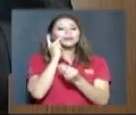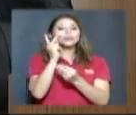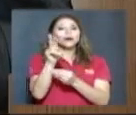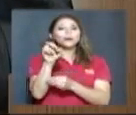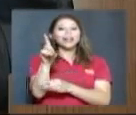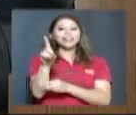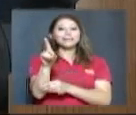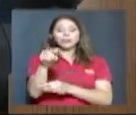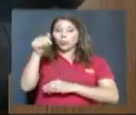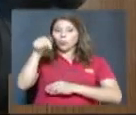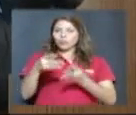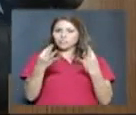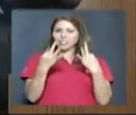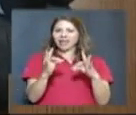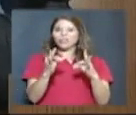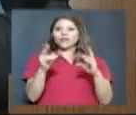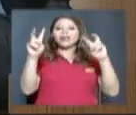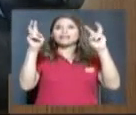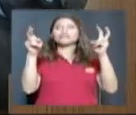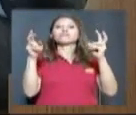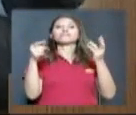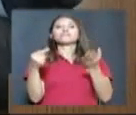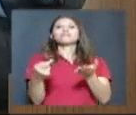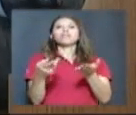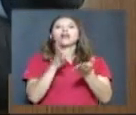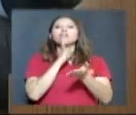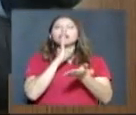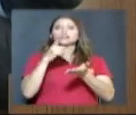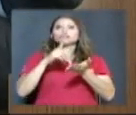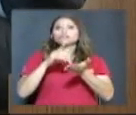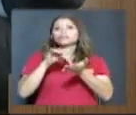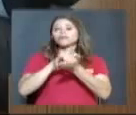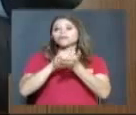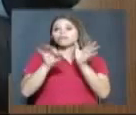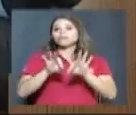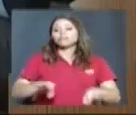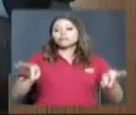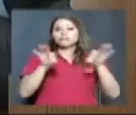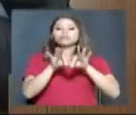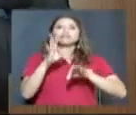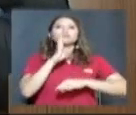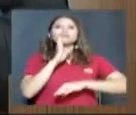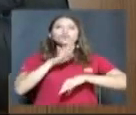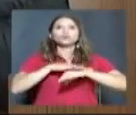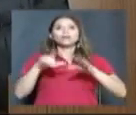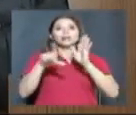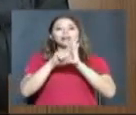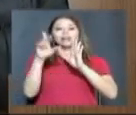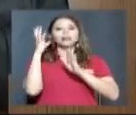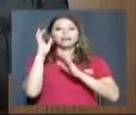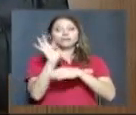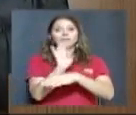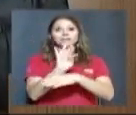hemos tratado de poner en la picota definitivamente lo importante que es reflexionar sobre una ley de radio y televisión en el siglo XXI.